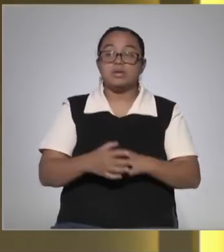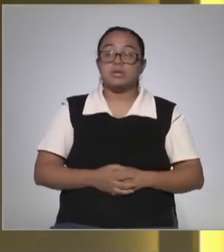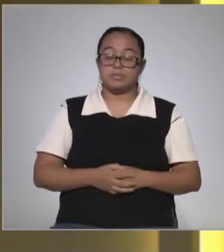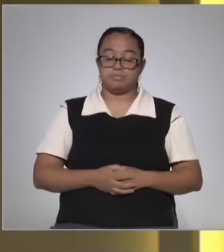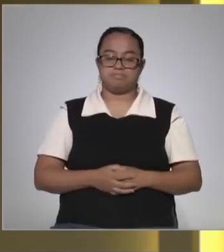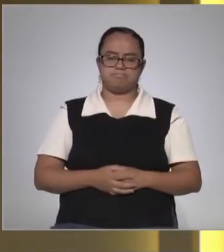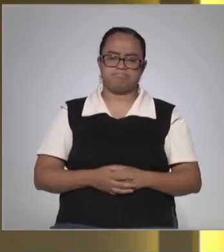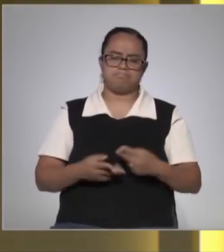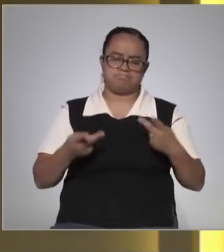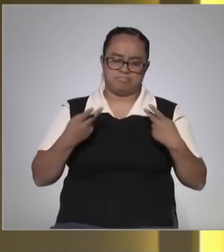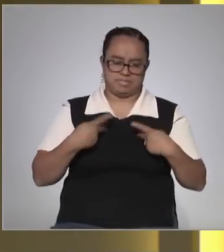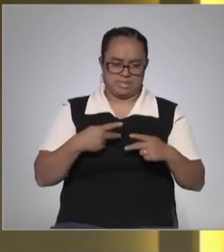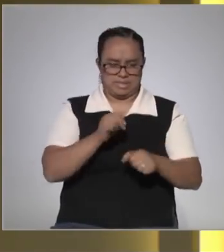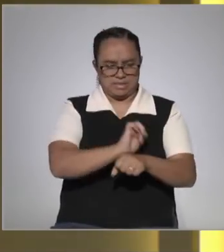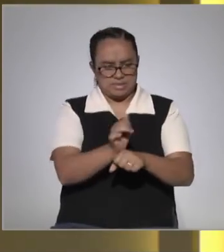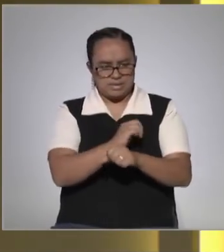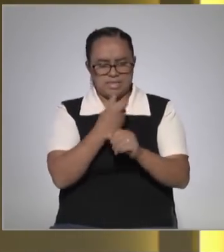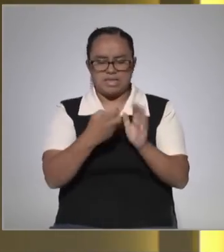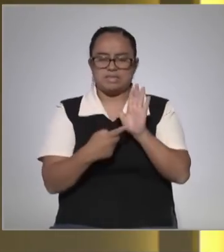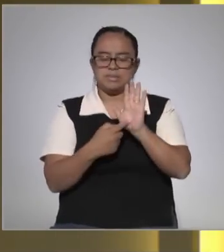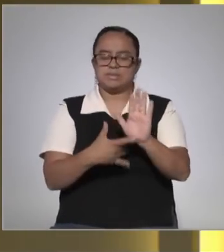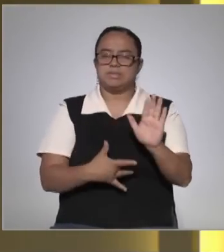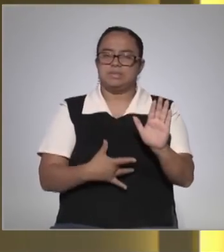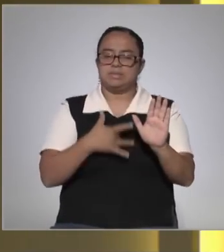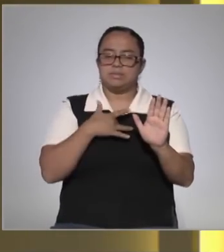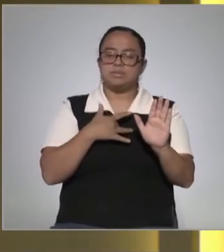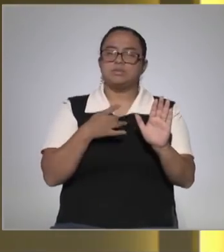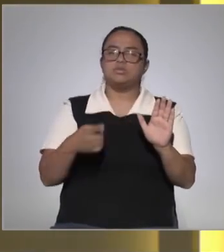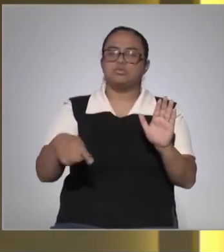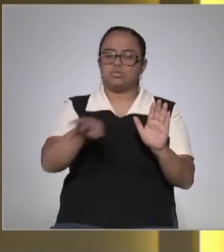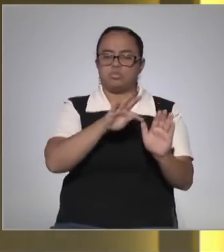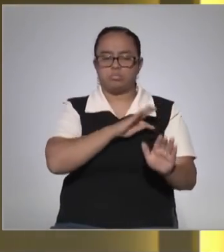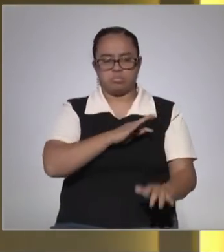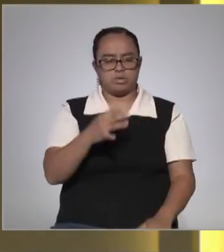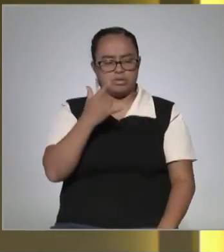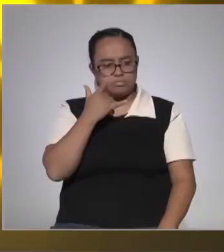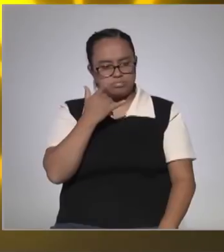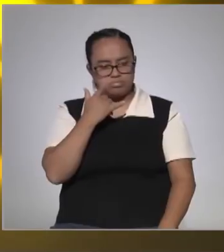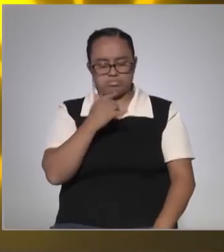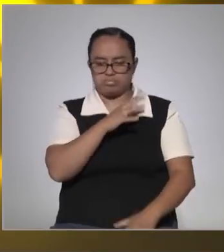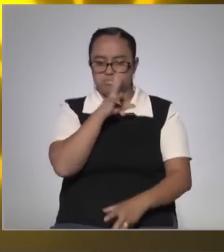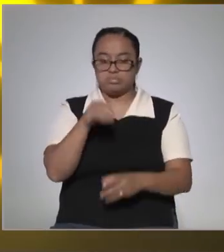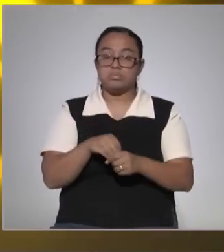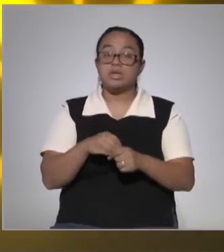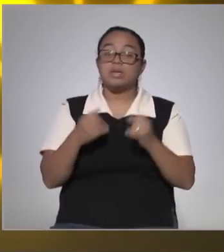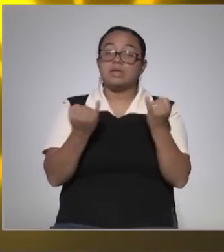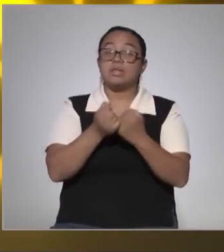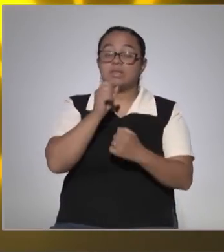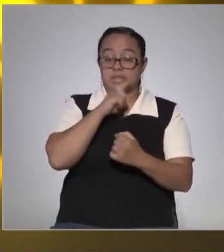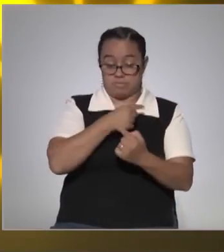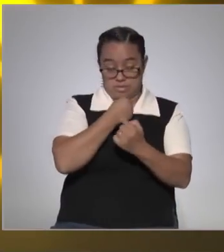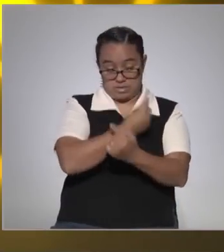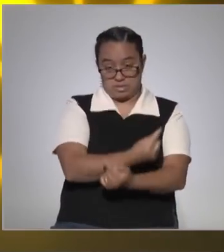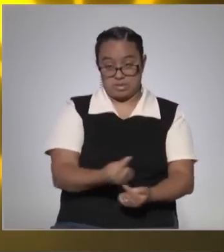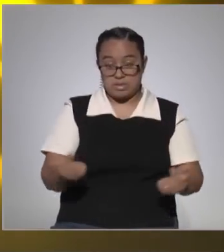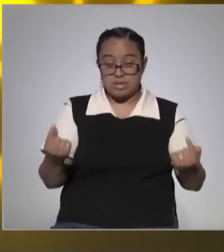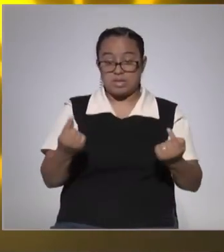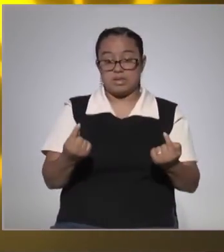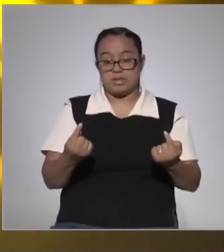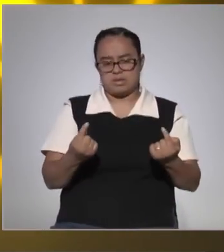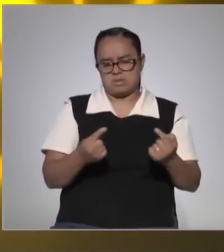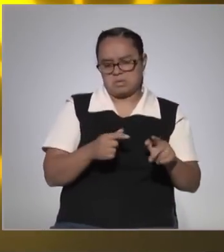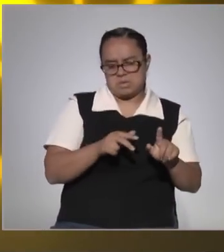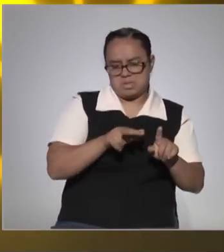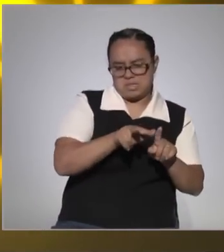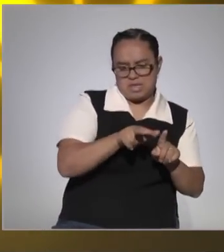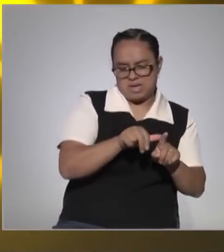Personajes entrañables cuyas historias y peripecias querrán que los acompañes en cada minuto. Y también para los niños entre